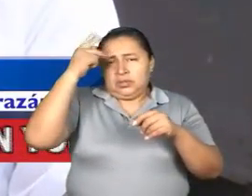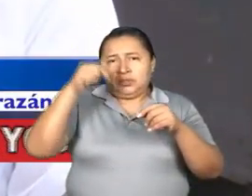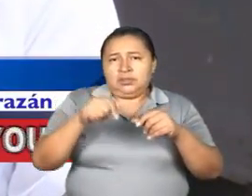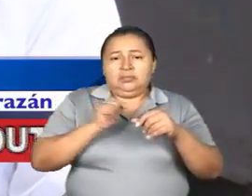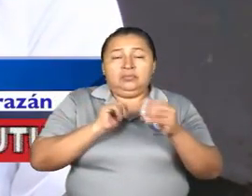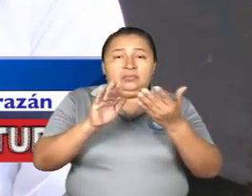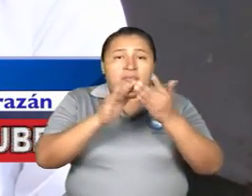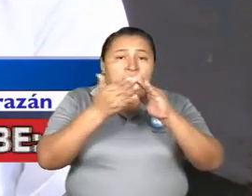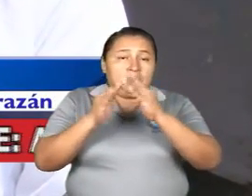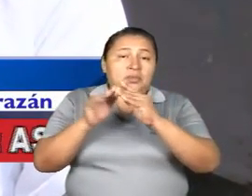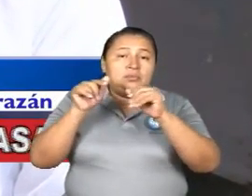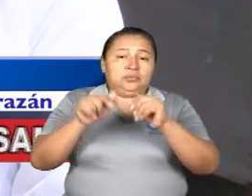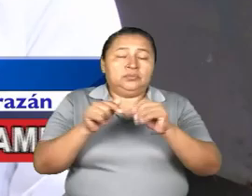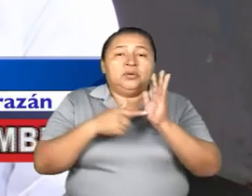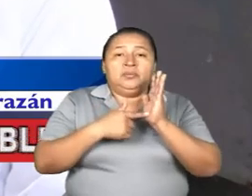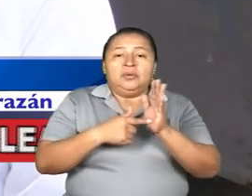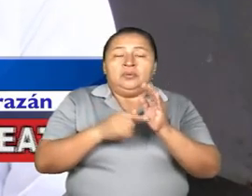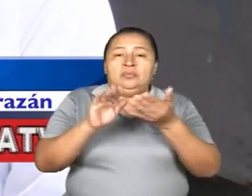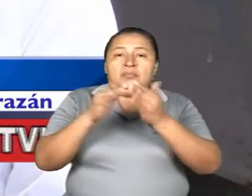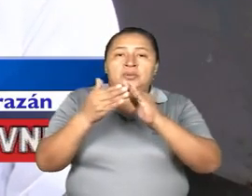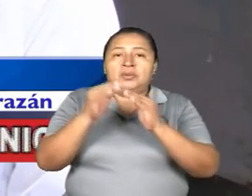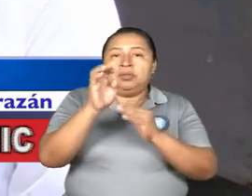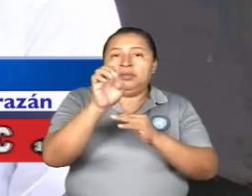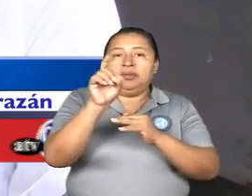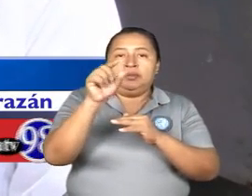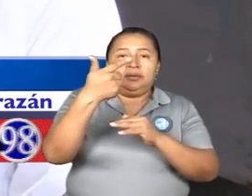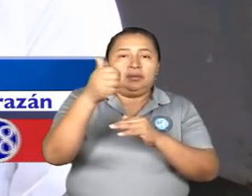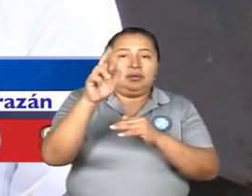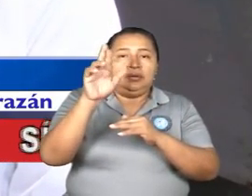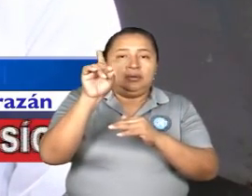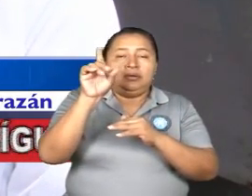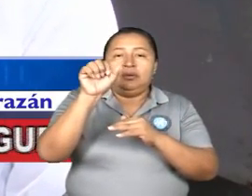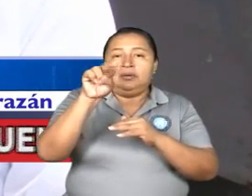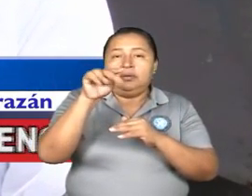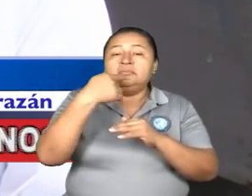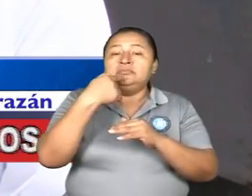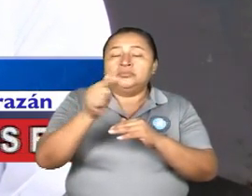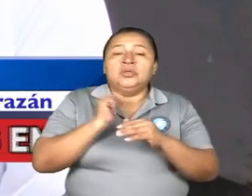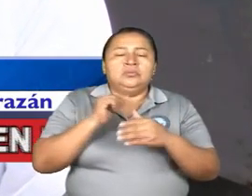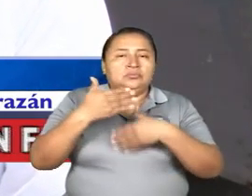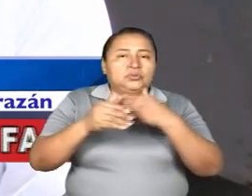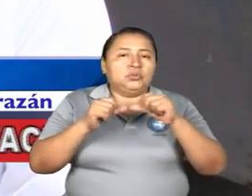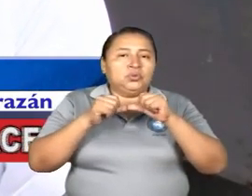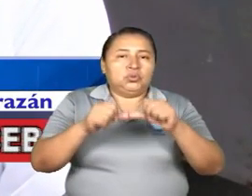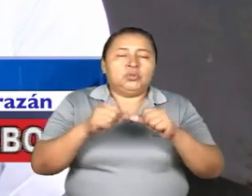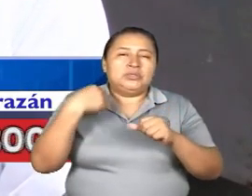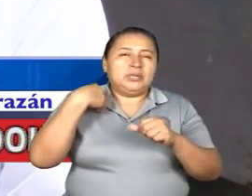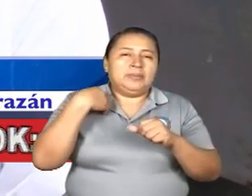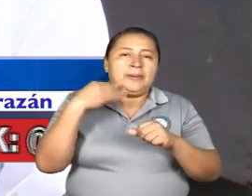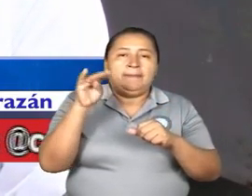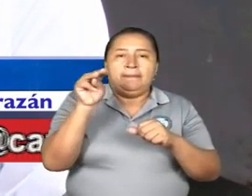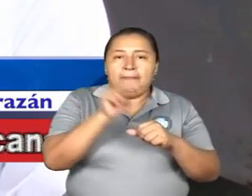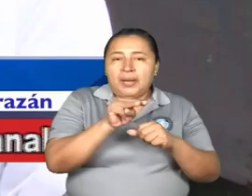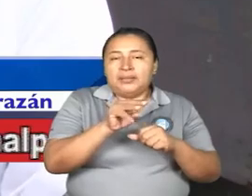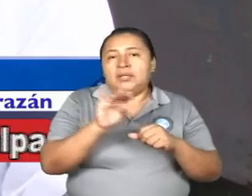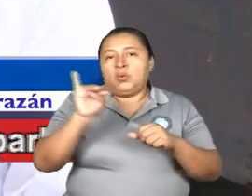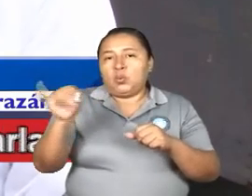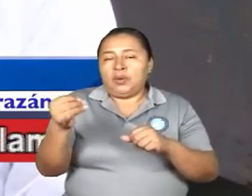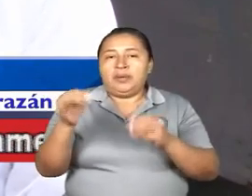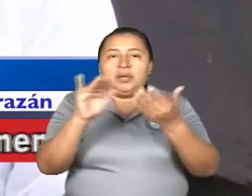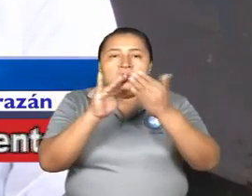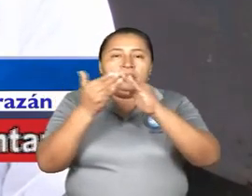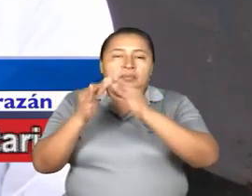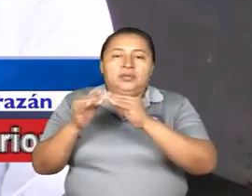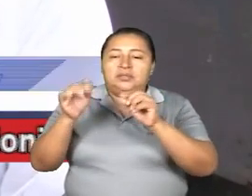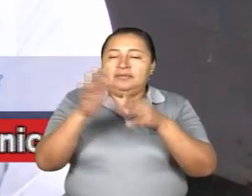del barrio. En este caso tocó en el barrio Edgar Lang, pero sí se está haciendo continuamente los días martes y los días jueves en cada barrio